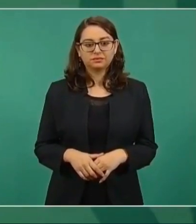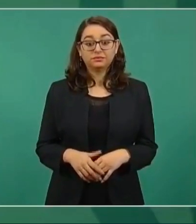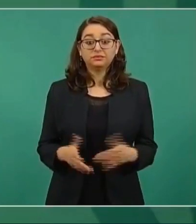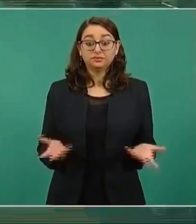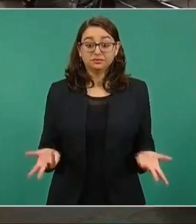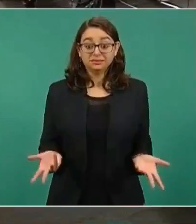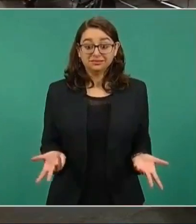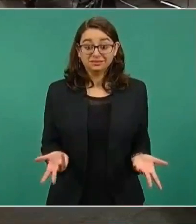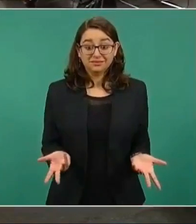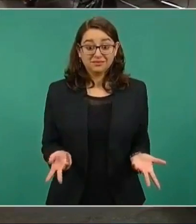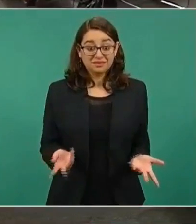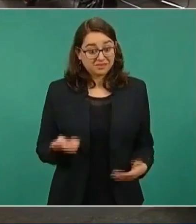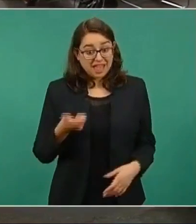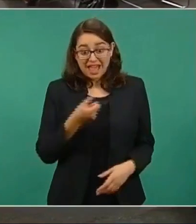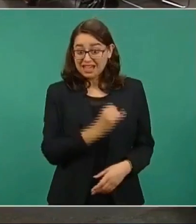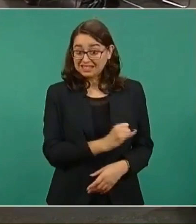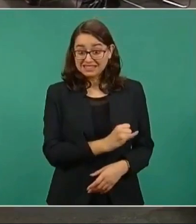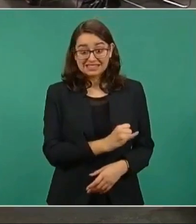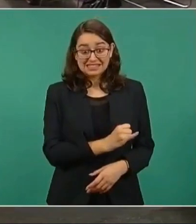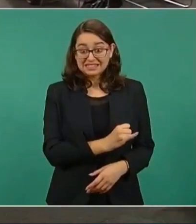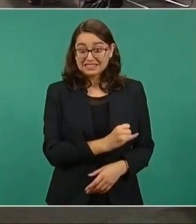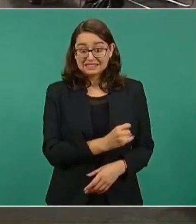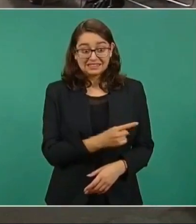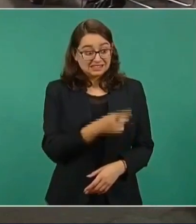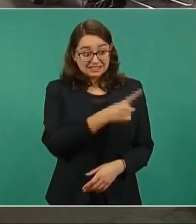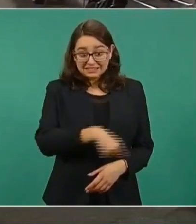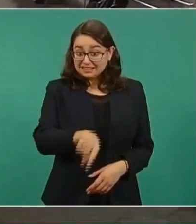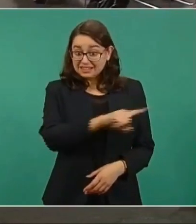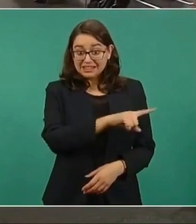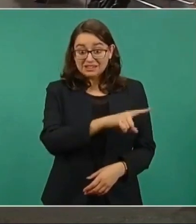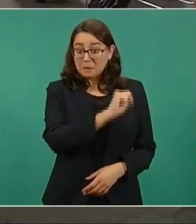Así, de ese tamaño,